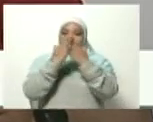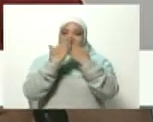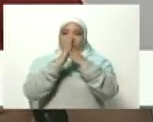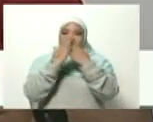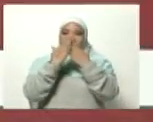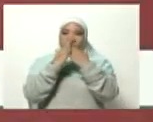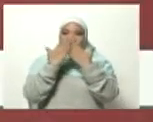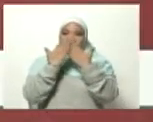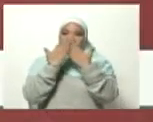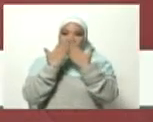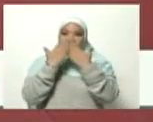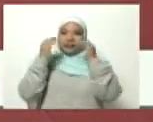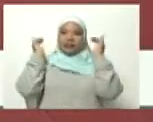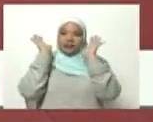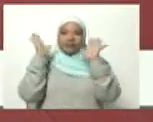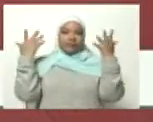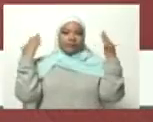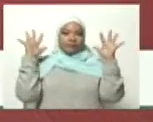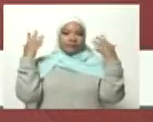Venezuela.